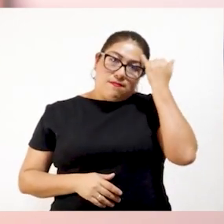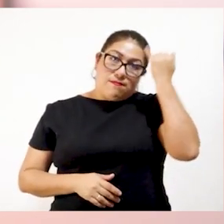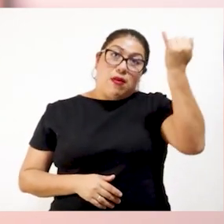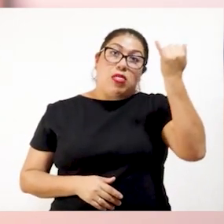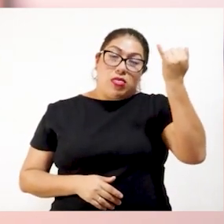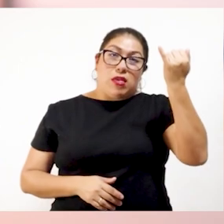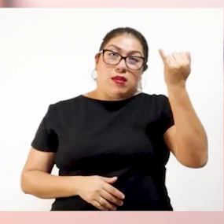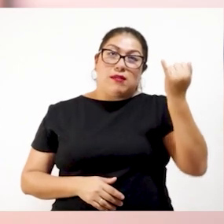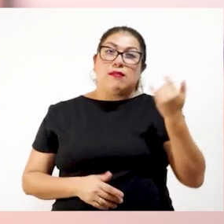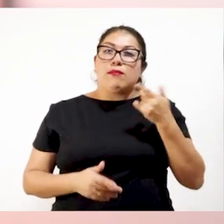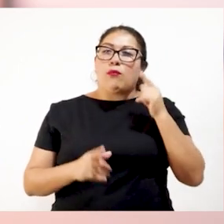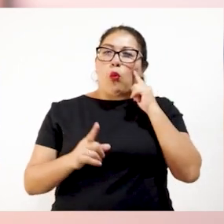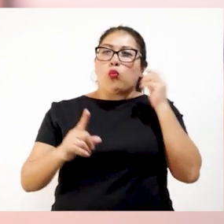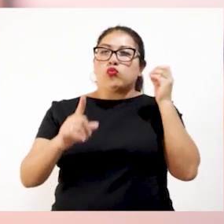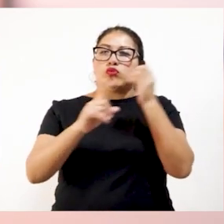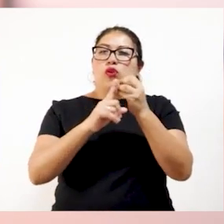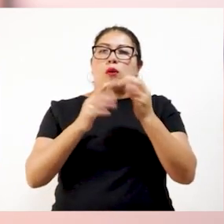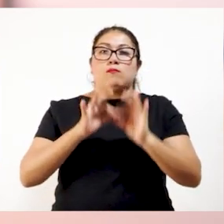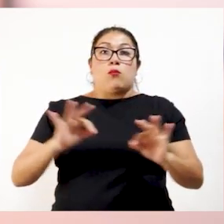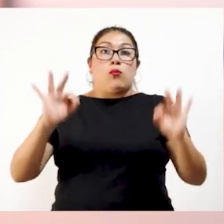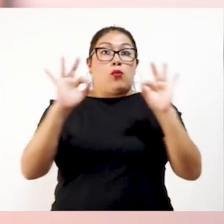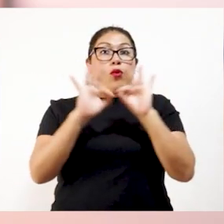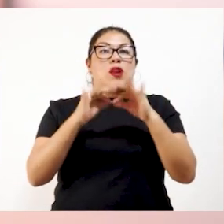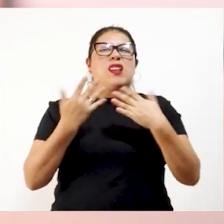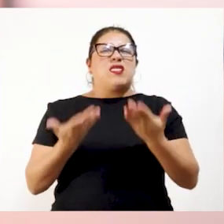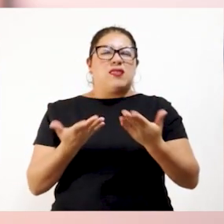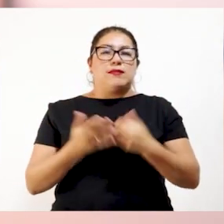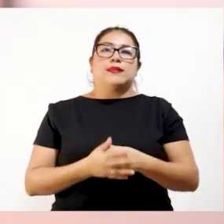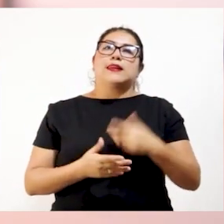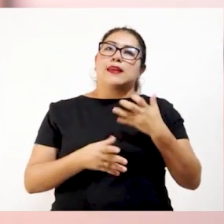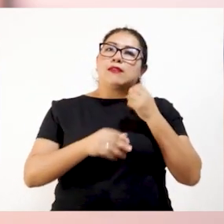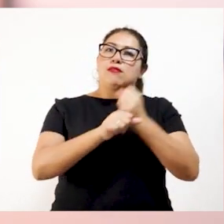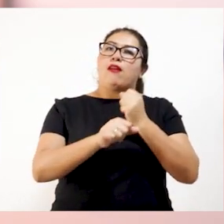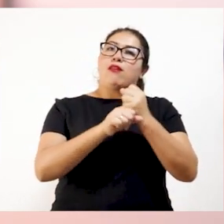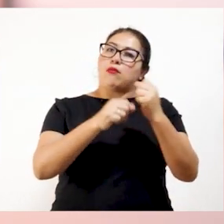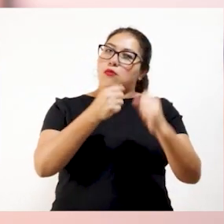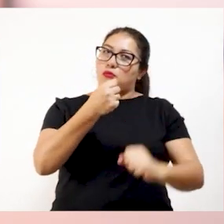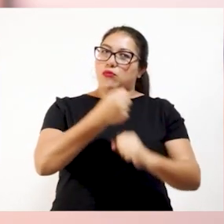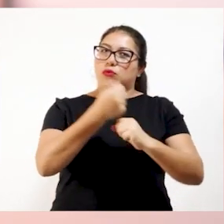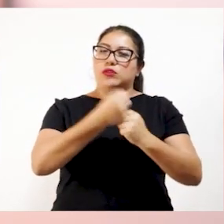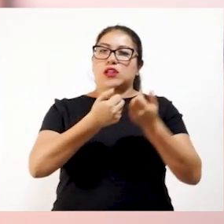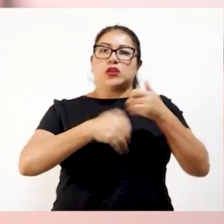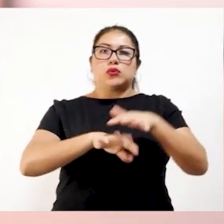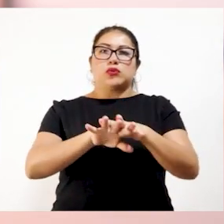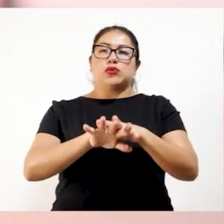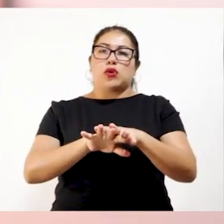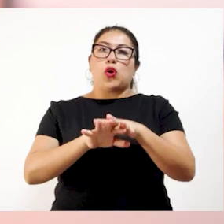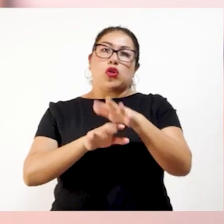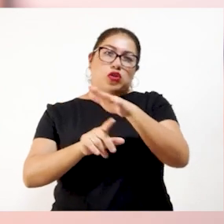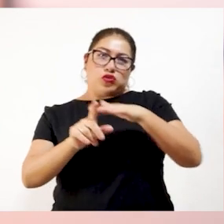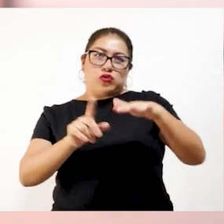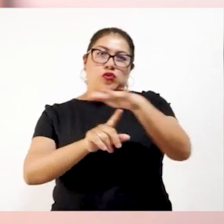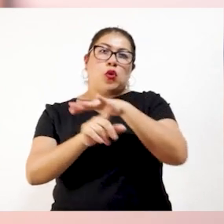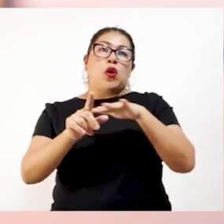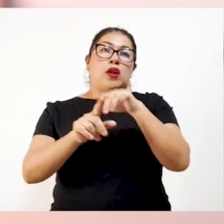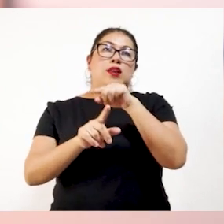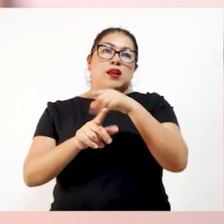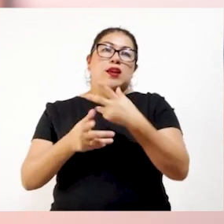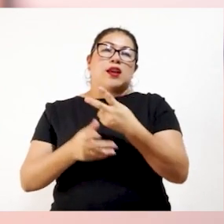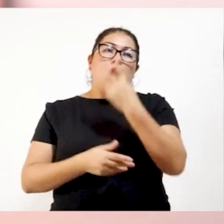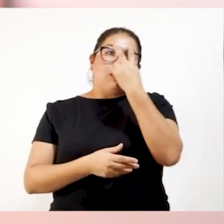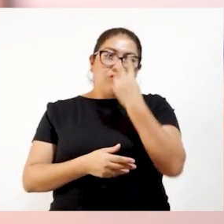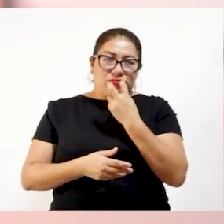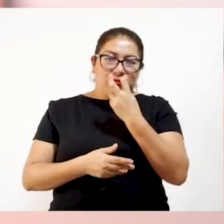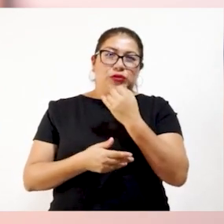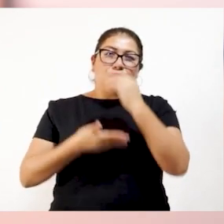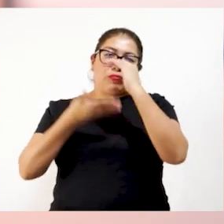crea con un objetivo fundamental, que no es otro que trabajar en favor de la inclusión social de las personas